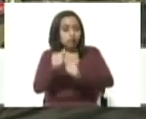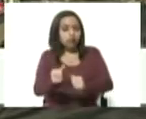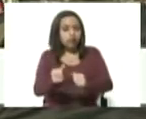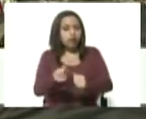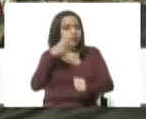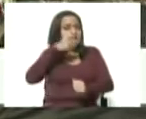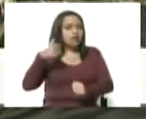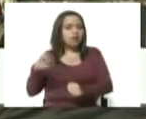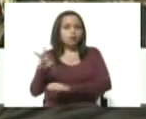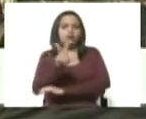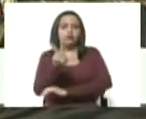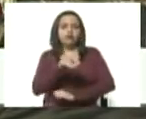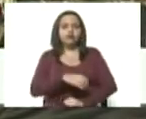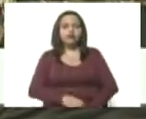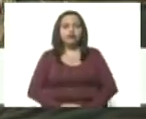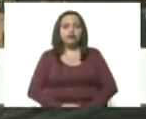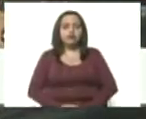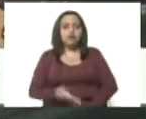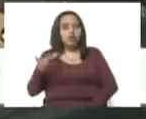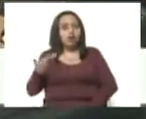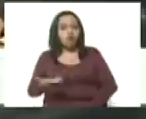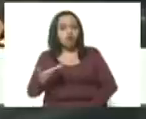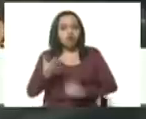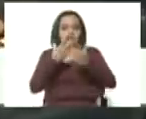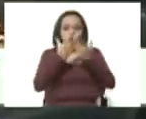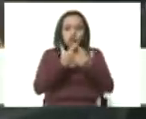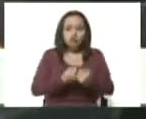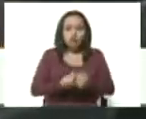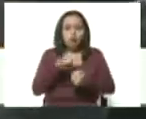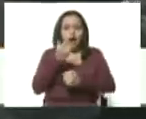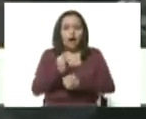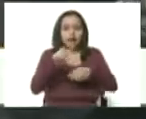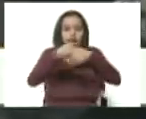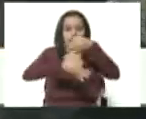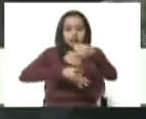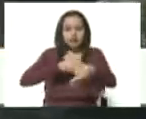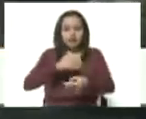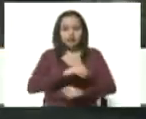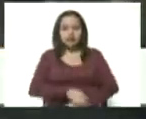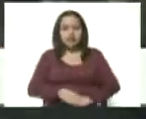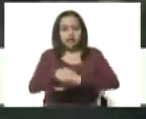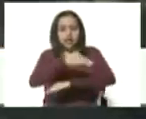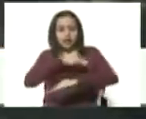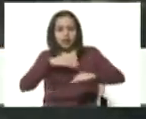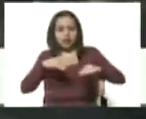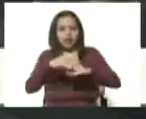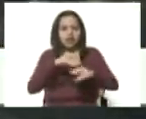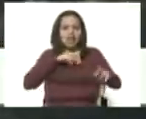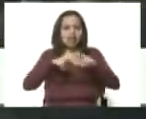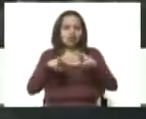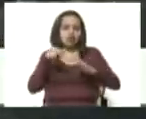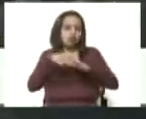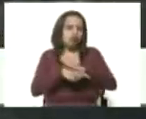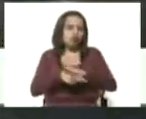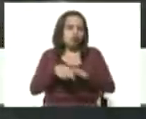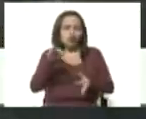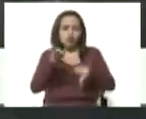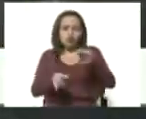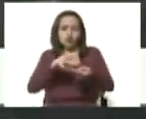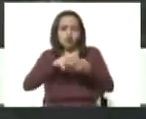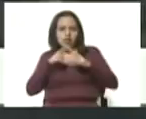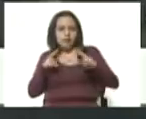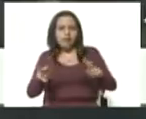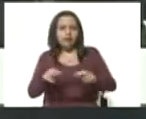del pueblo venezolano. Importantes cifras que ha dado a conocer el ministro de Relaciones Interiores, Justicia y